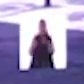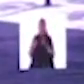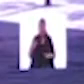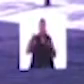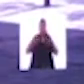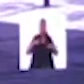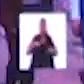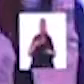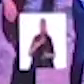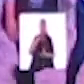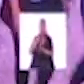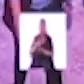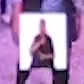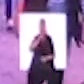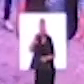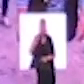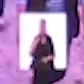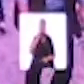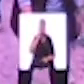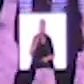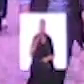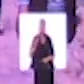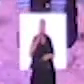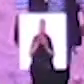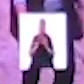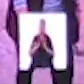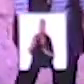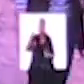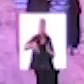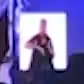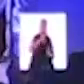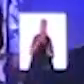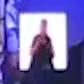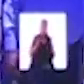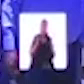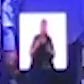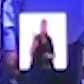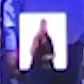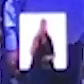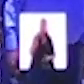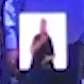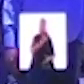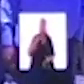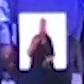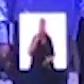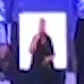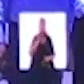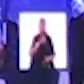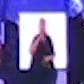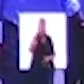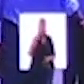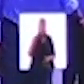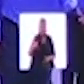desplazadas, que nos ha permitido el restablecimiento de orden en comunidades de la zona serrana